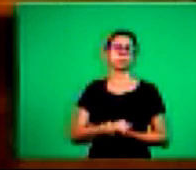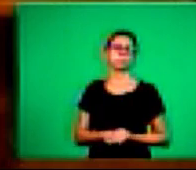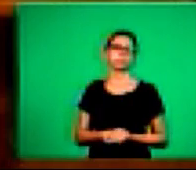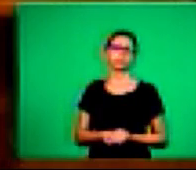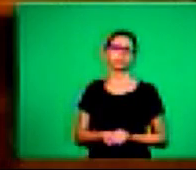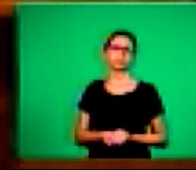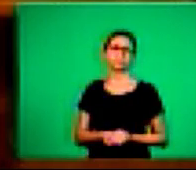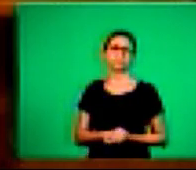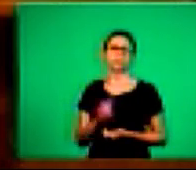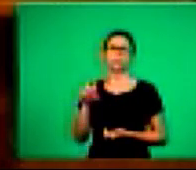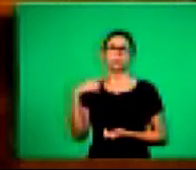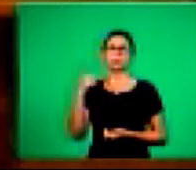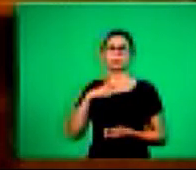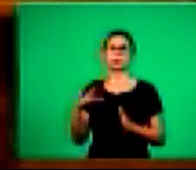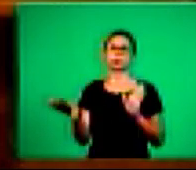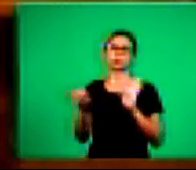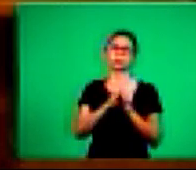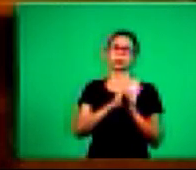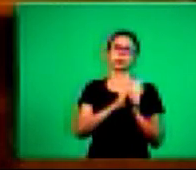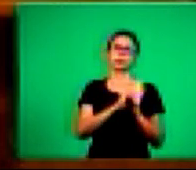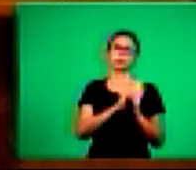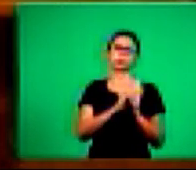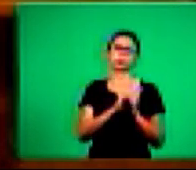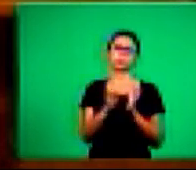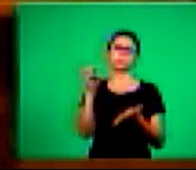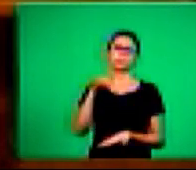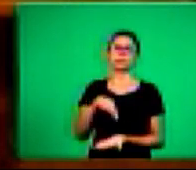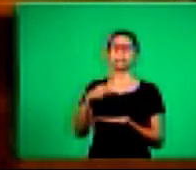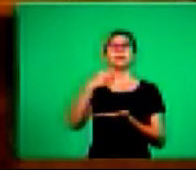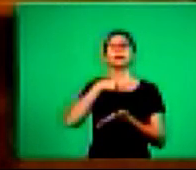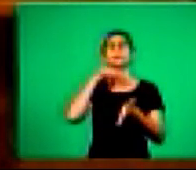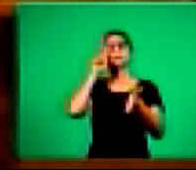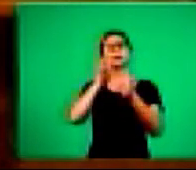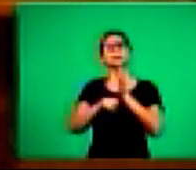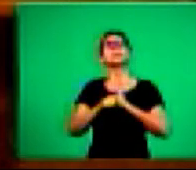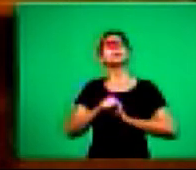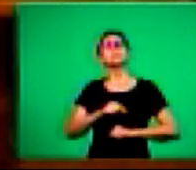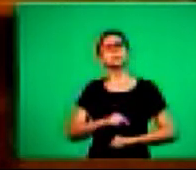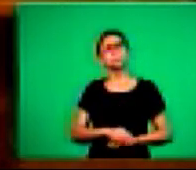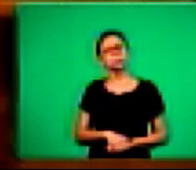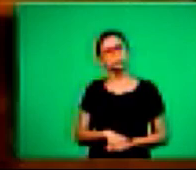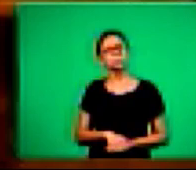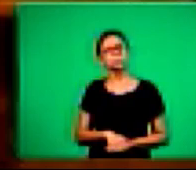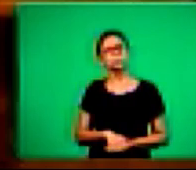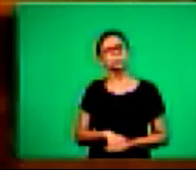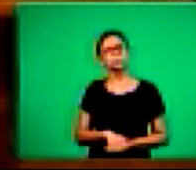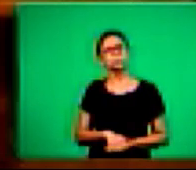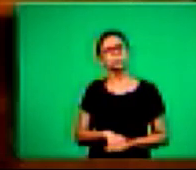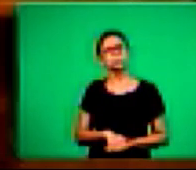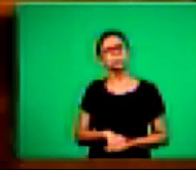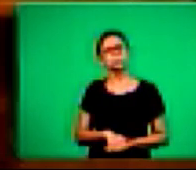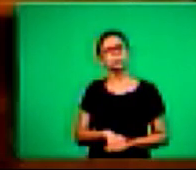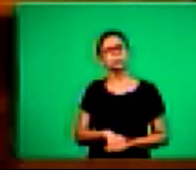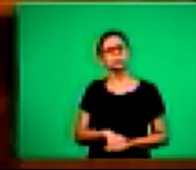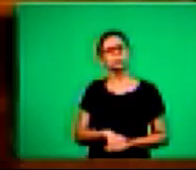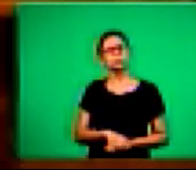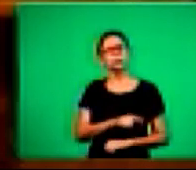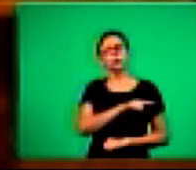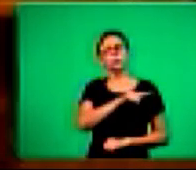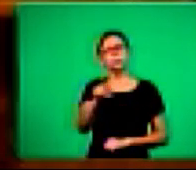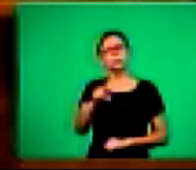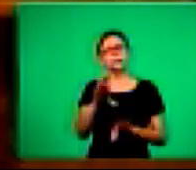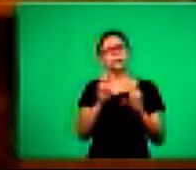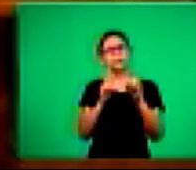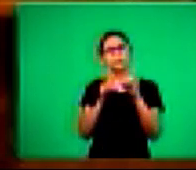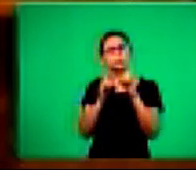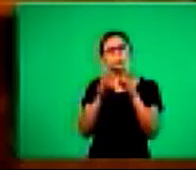nombre tenemos una identidad una identificación y yo pregunto a quien está atendiendo la doctrina